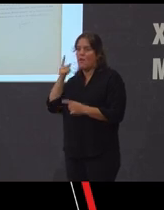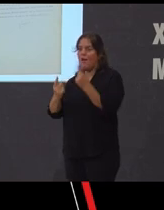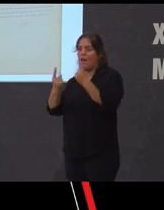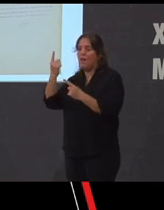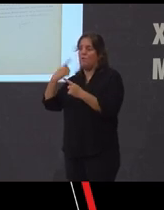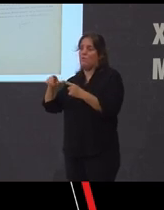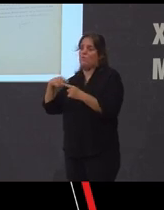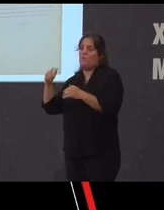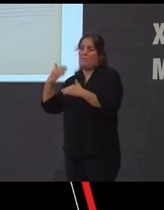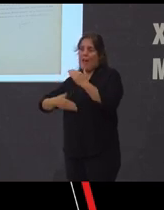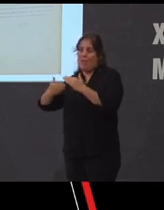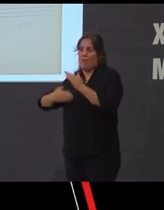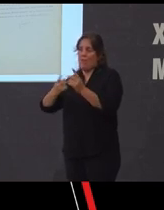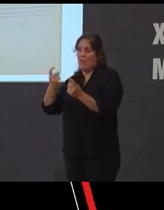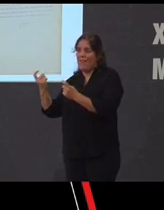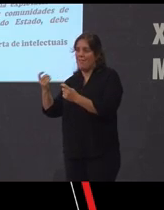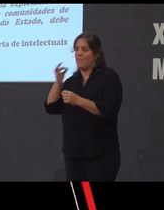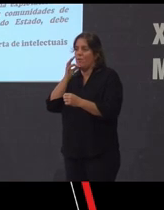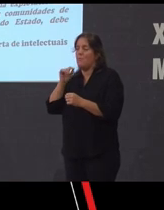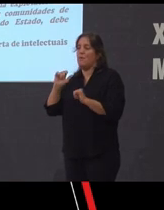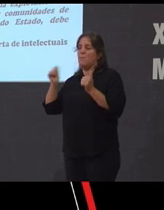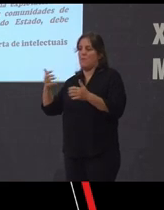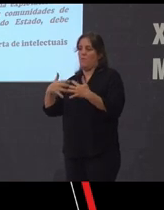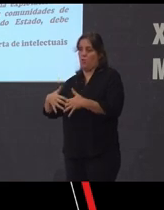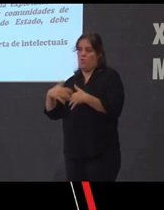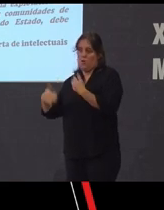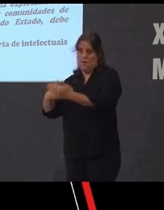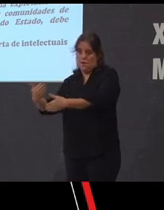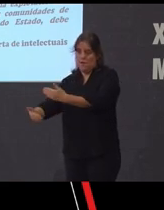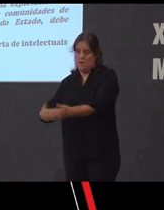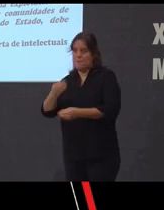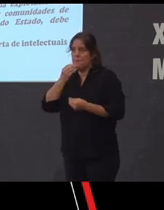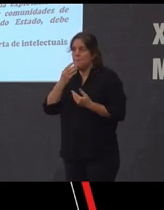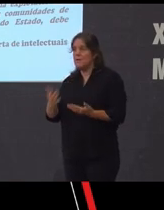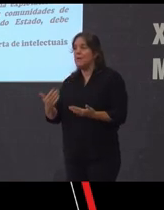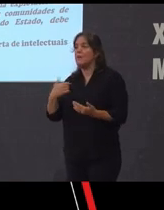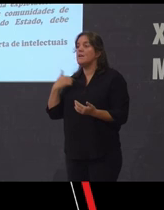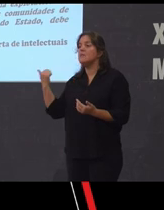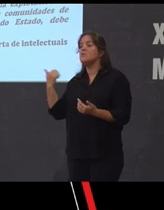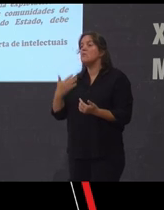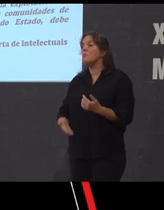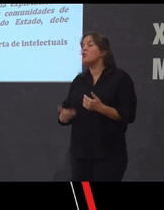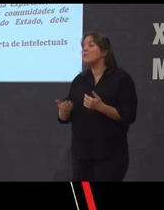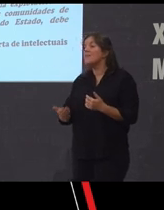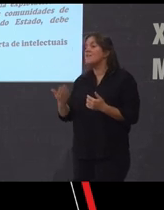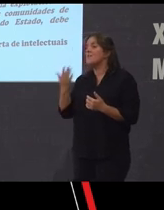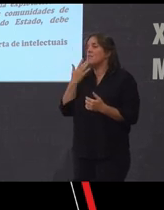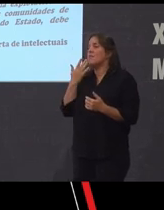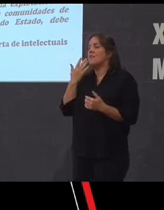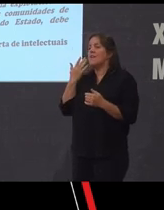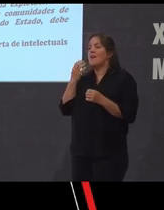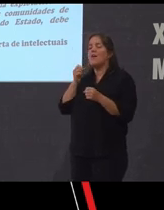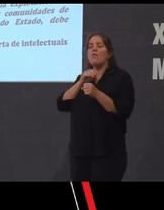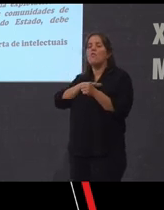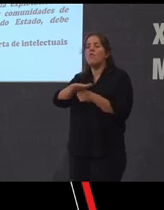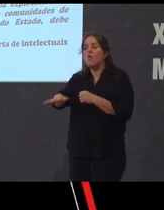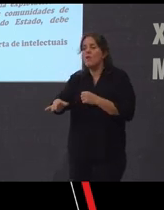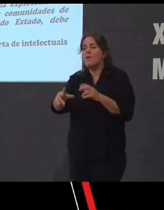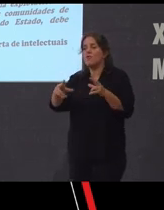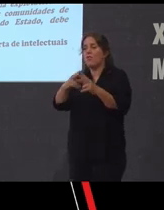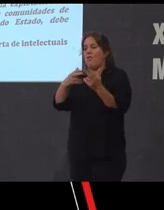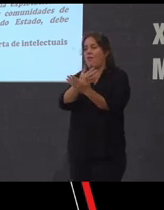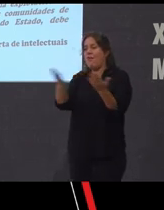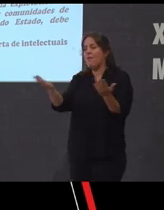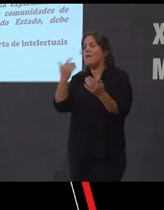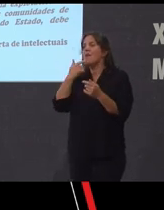pendientes, pero que se pon en funcionamento. E nada, isto tivo tan importante calado social que incluso un grupo de intelectuais se